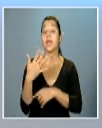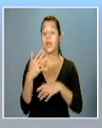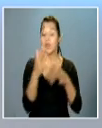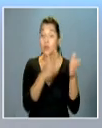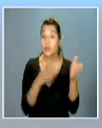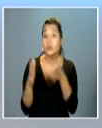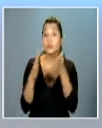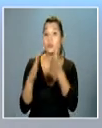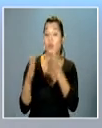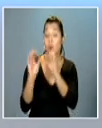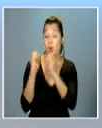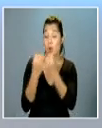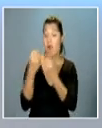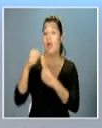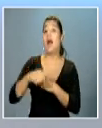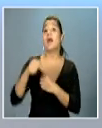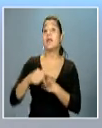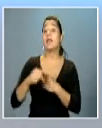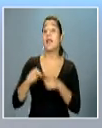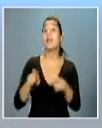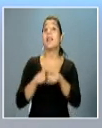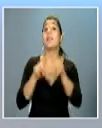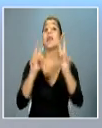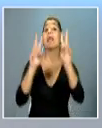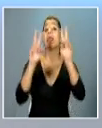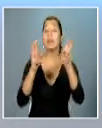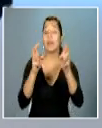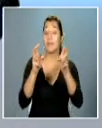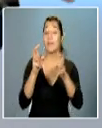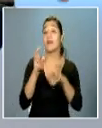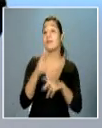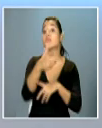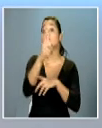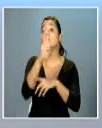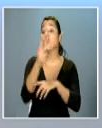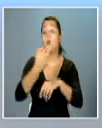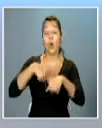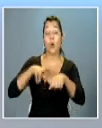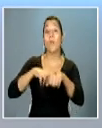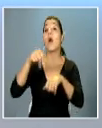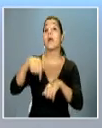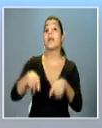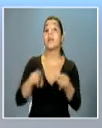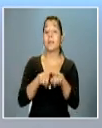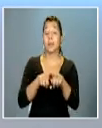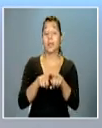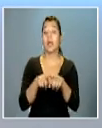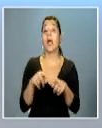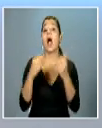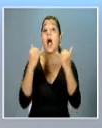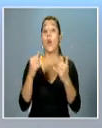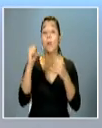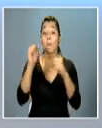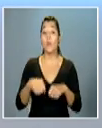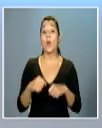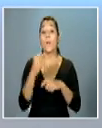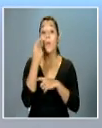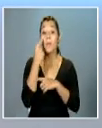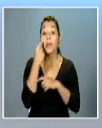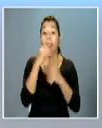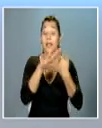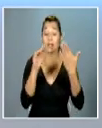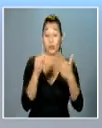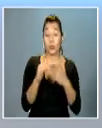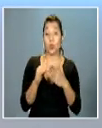aquí, que el tema de la delincuencia común está acá y el tema de la corrupción eran totalmente separados. Hoy día podemos ver que todo eso está de